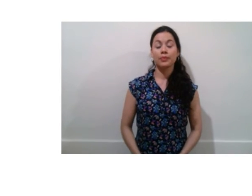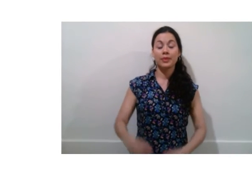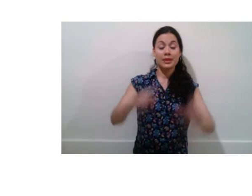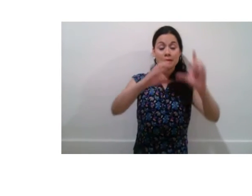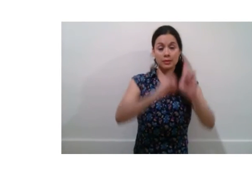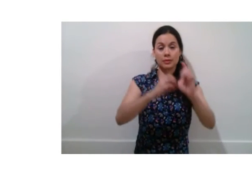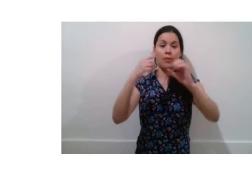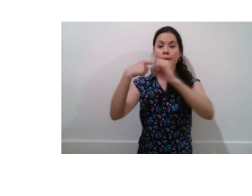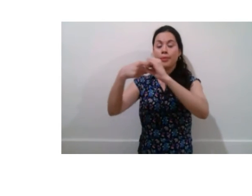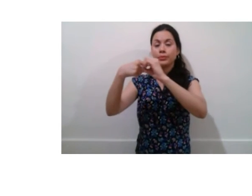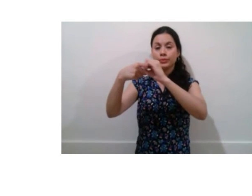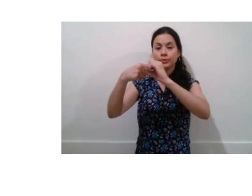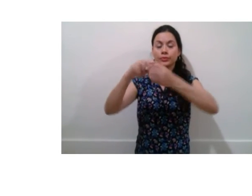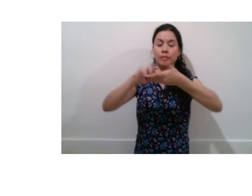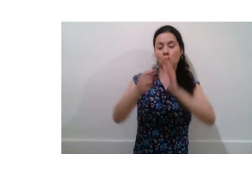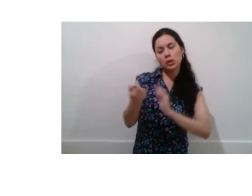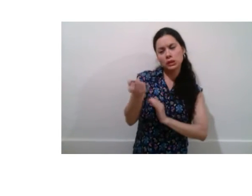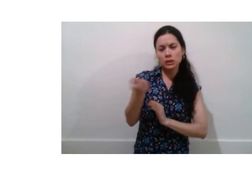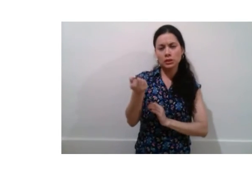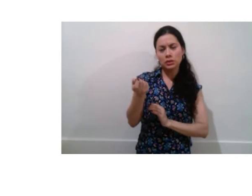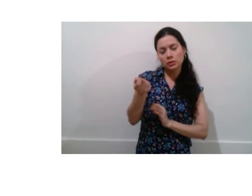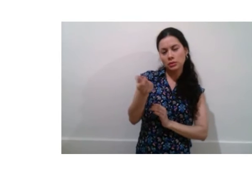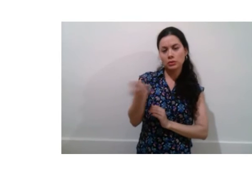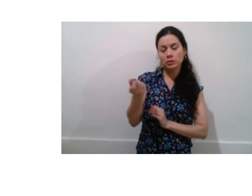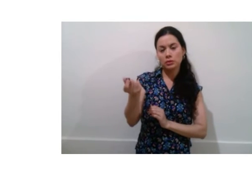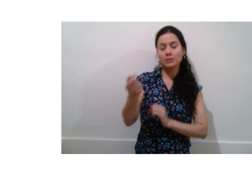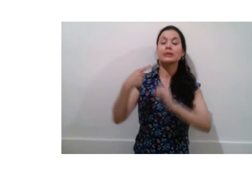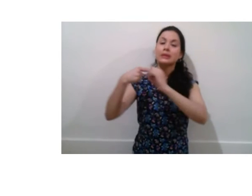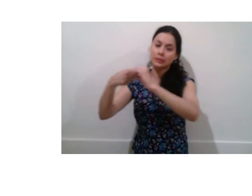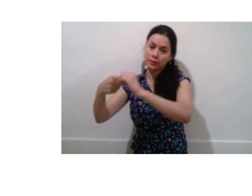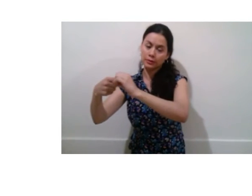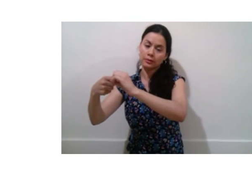Seno de teta es aproximadamente teta.